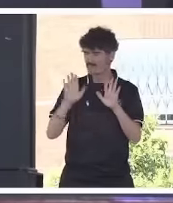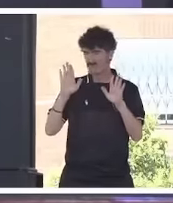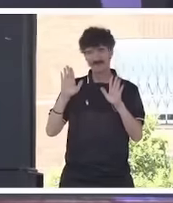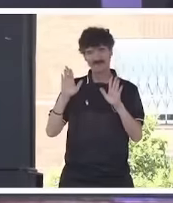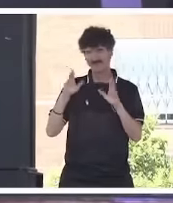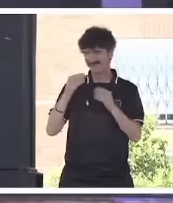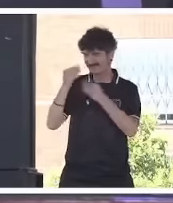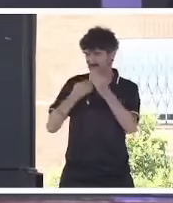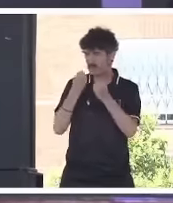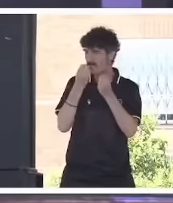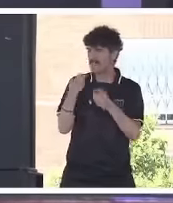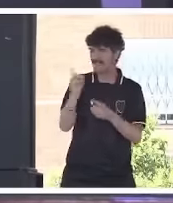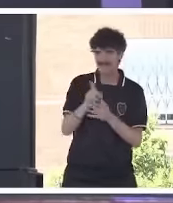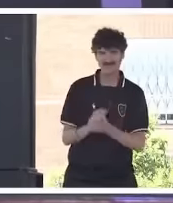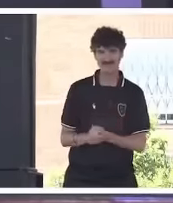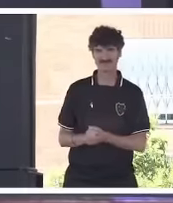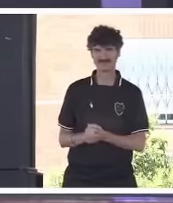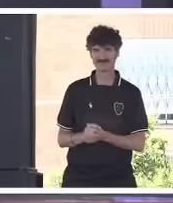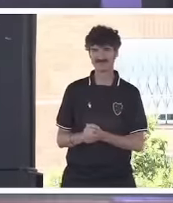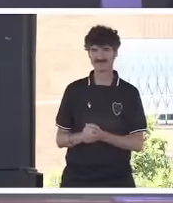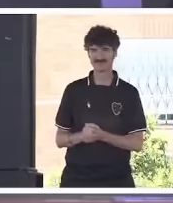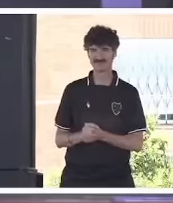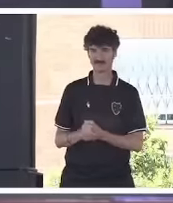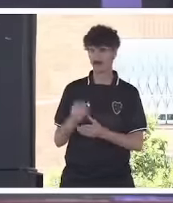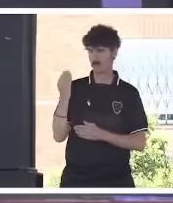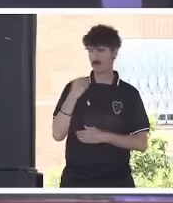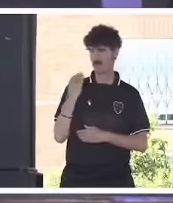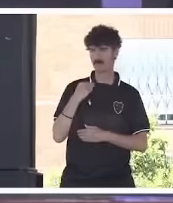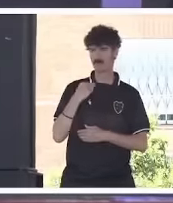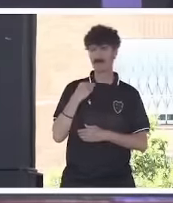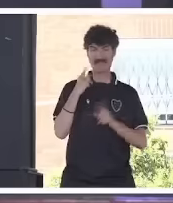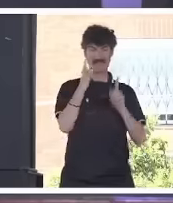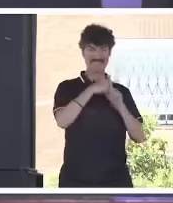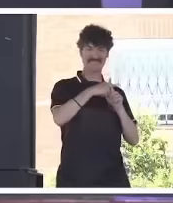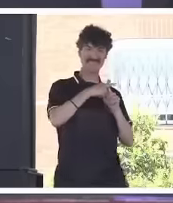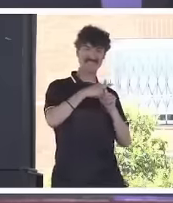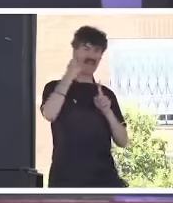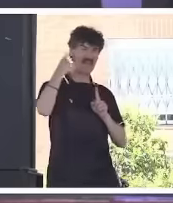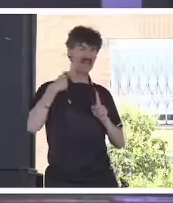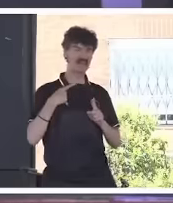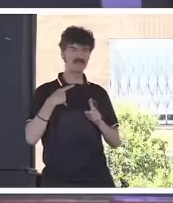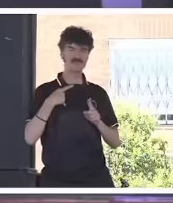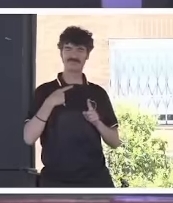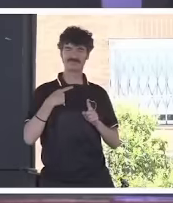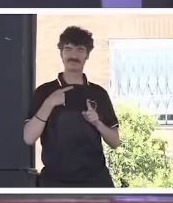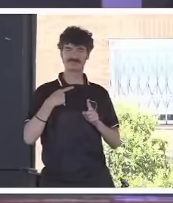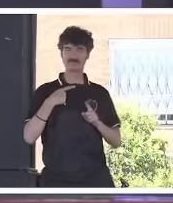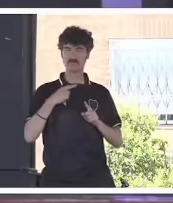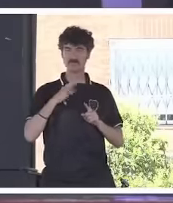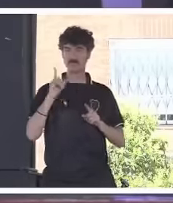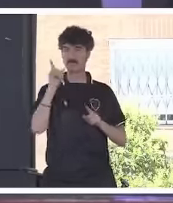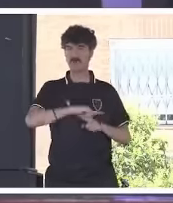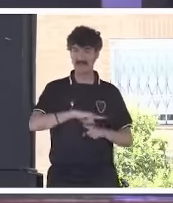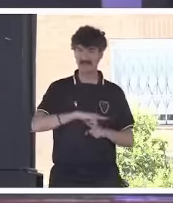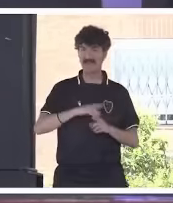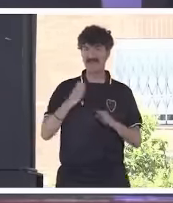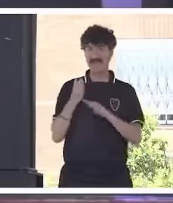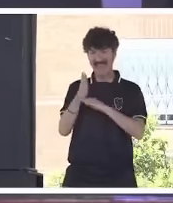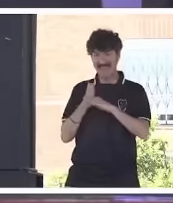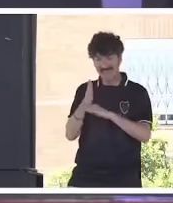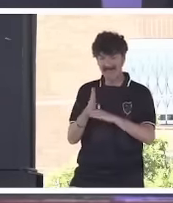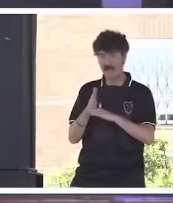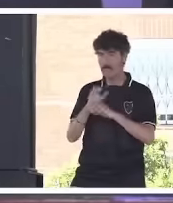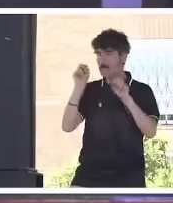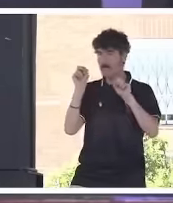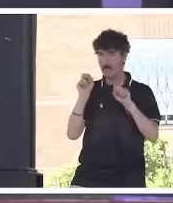mal. Y me preguntó, ¿y a la tía Irene también le ha salido mal? Y le dije, sí. ¿Y a Isa también le ha salido mal? Y